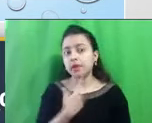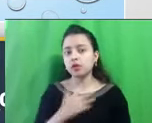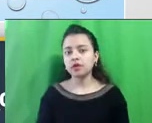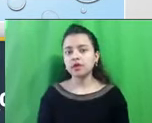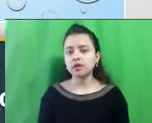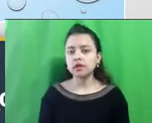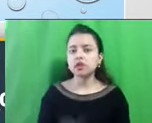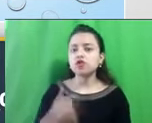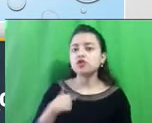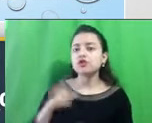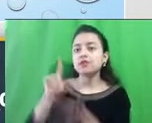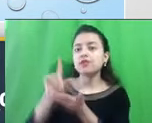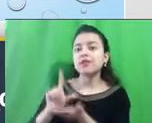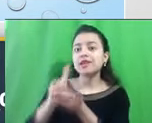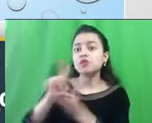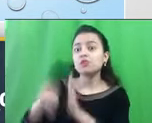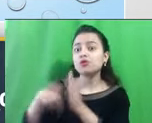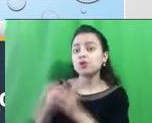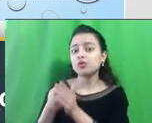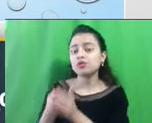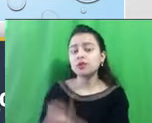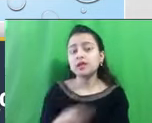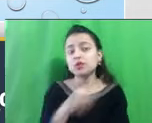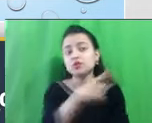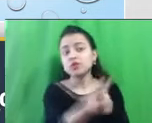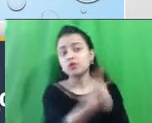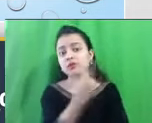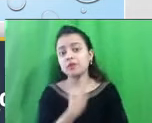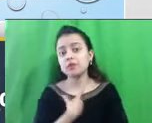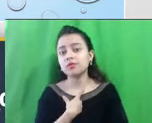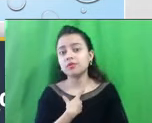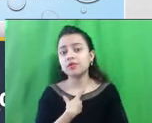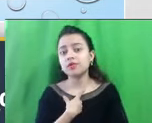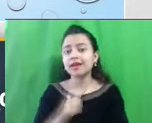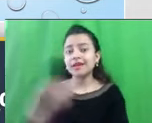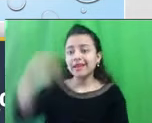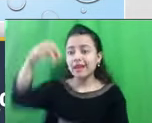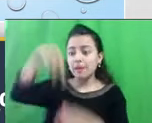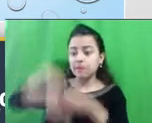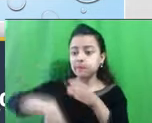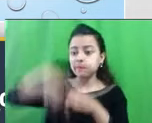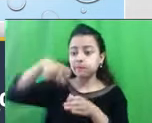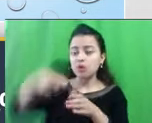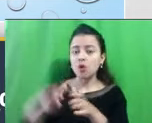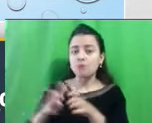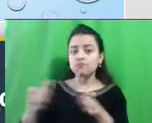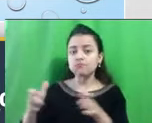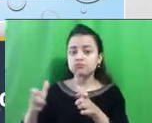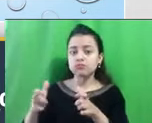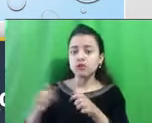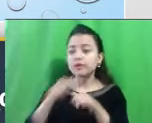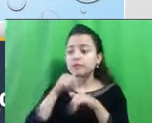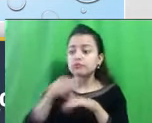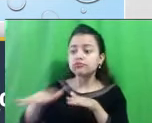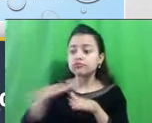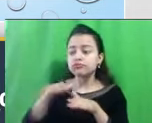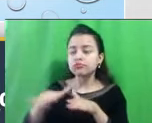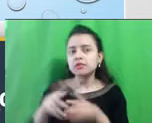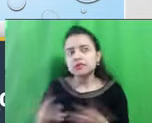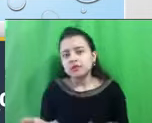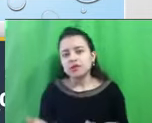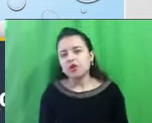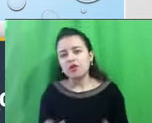segundo, es que ella nos pregunta qué capacidad tienen los embalses en este momento, o qué caudal puede llegar a tener un pozo, ¿cierto? Y yo le estoy